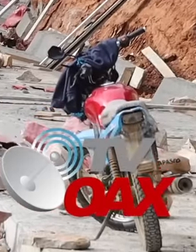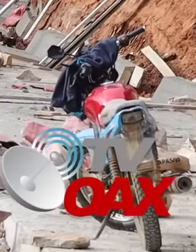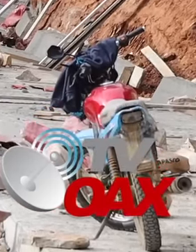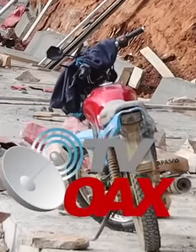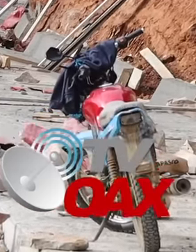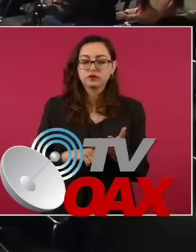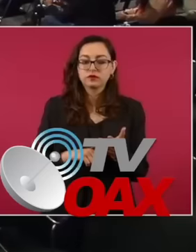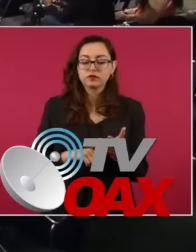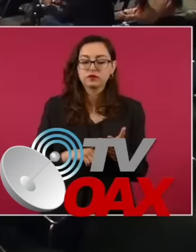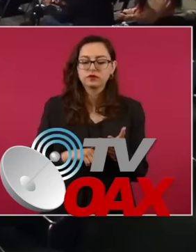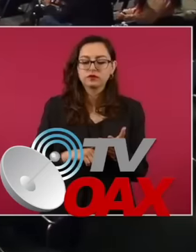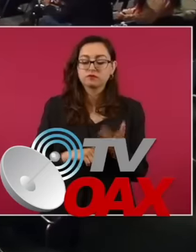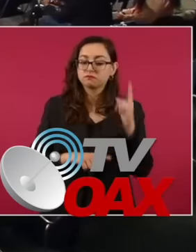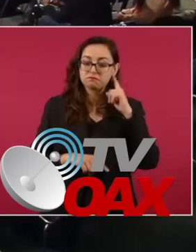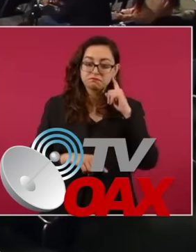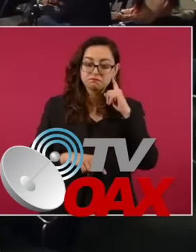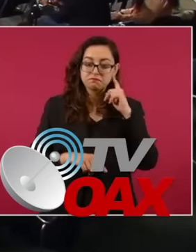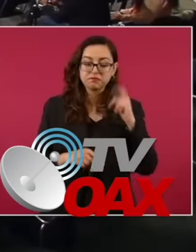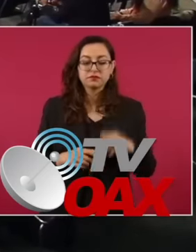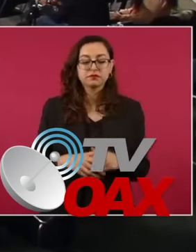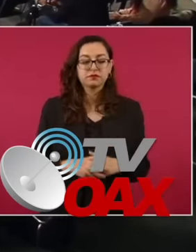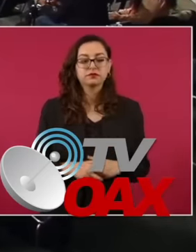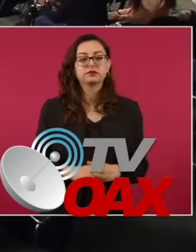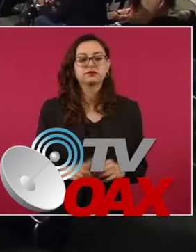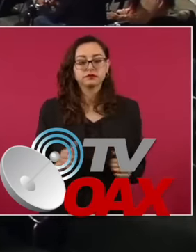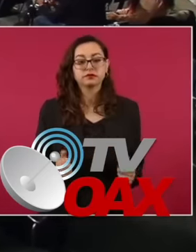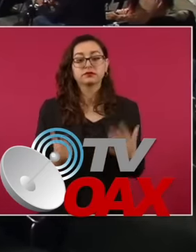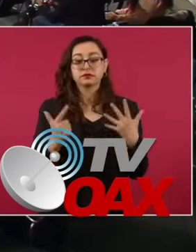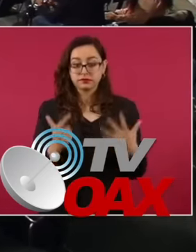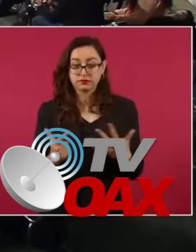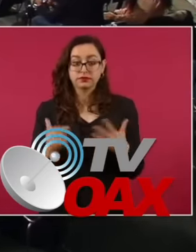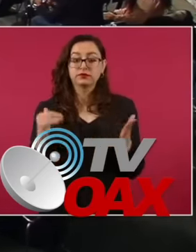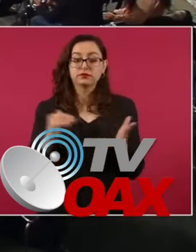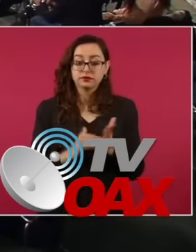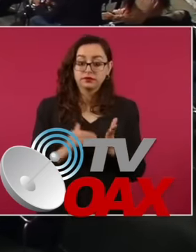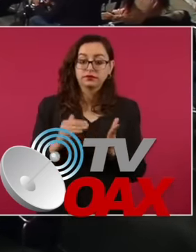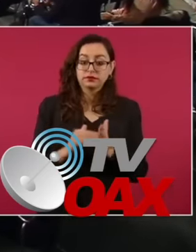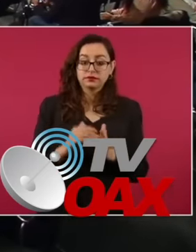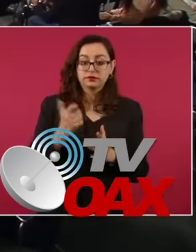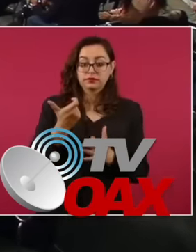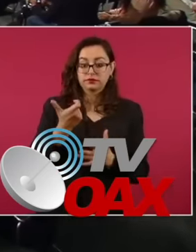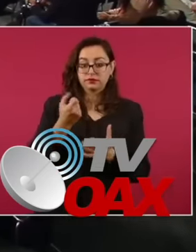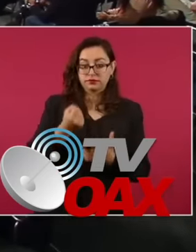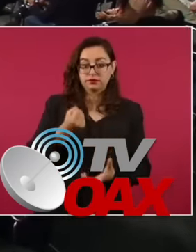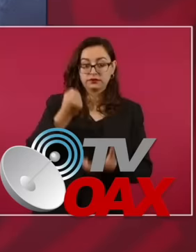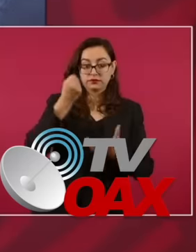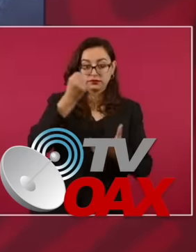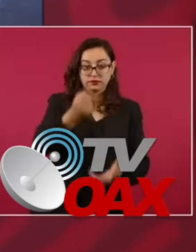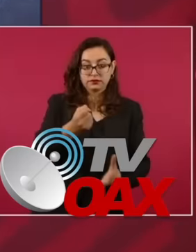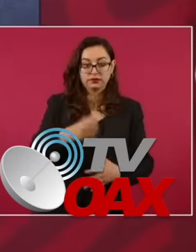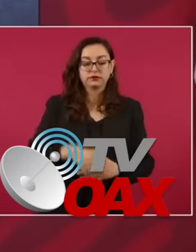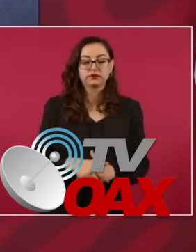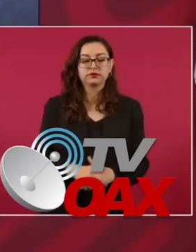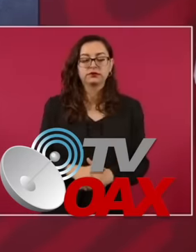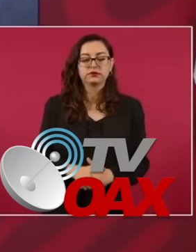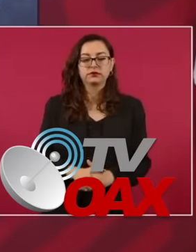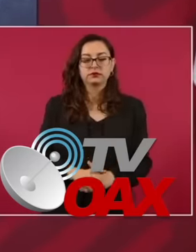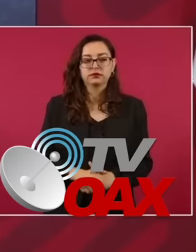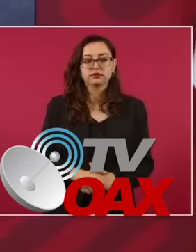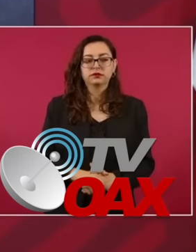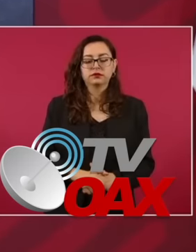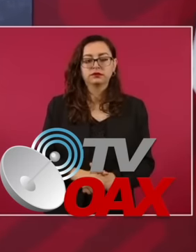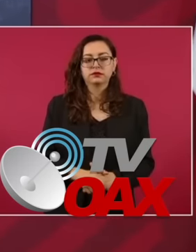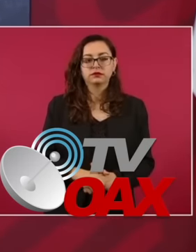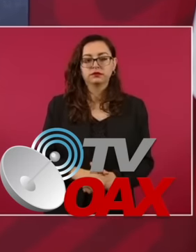autorizó 3,300 millones de dólares. 7,000 millones para esto. Entonces, es